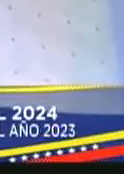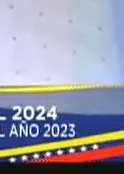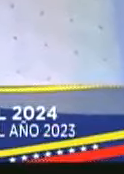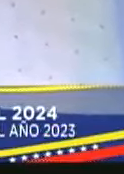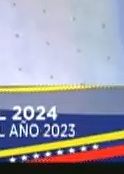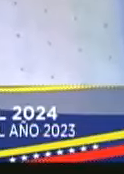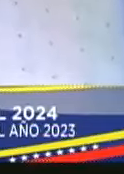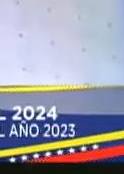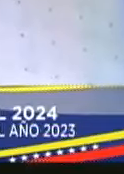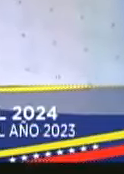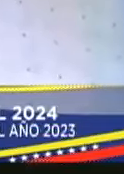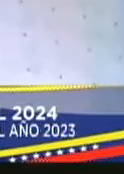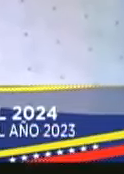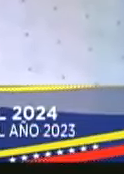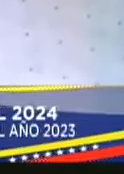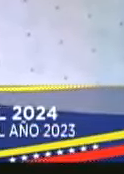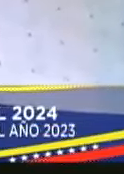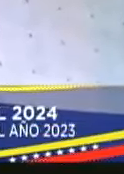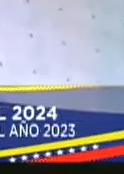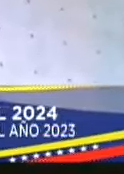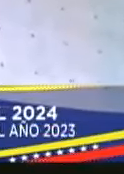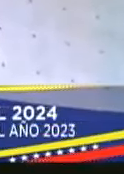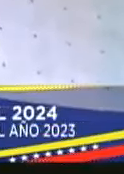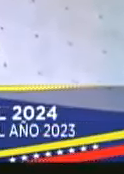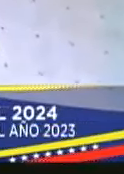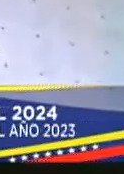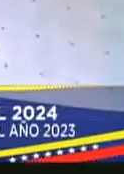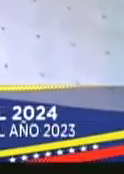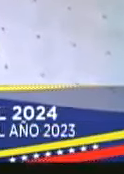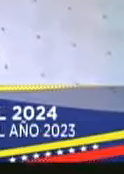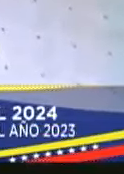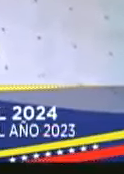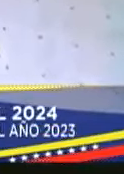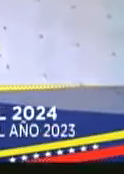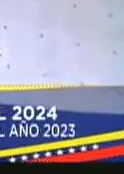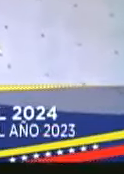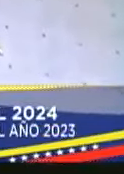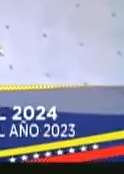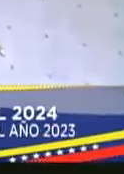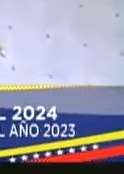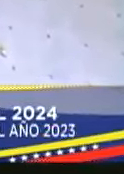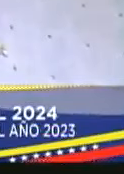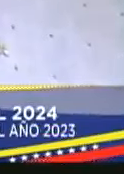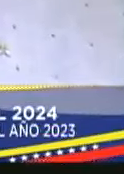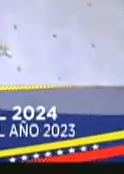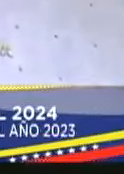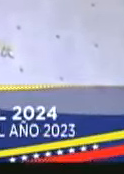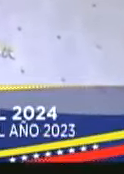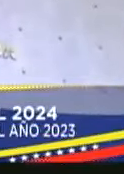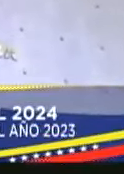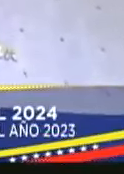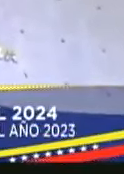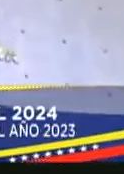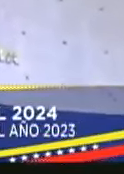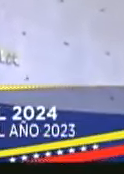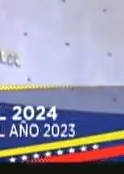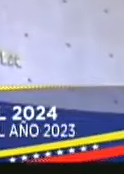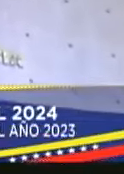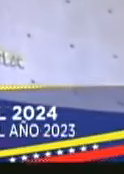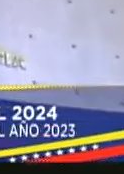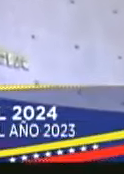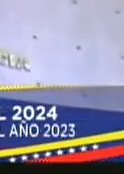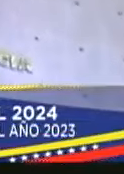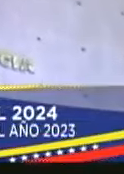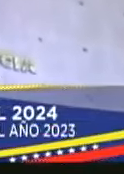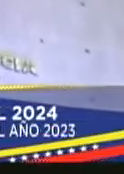del trabajo institucional, partiendo desde la revisión del ordenamiento jurídico vigente y adecuarlo a los